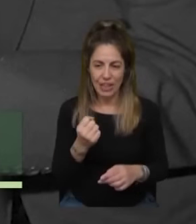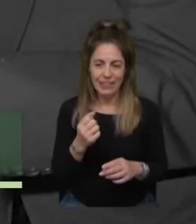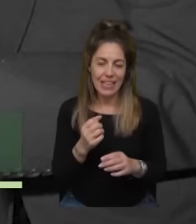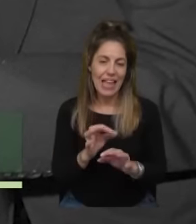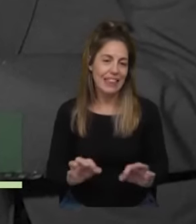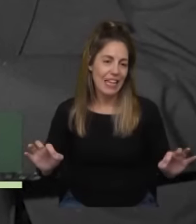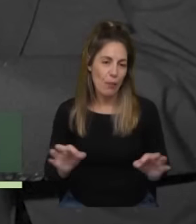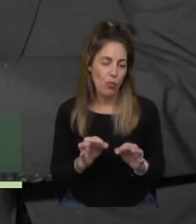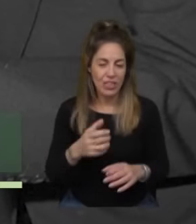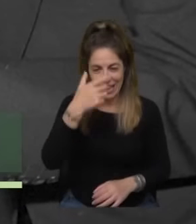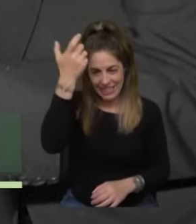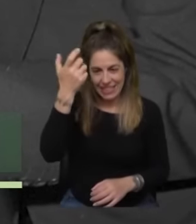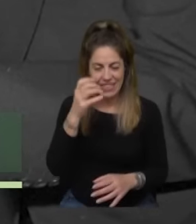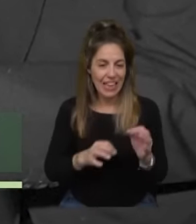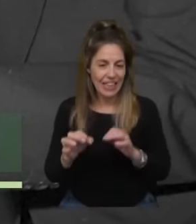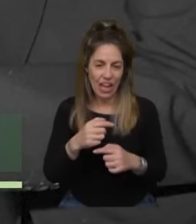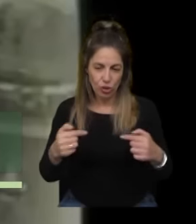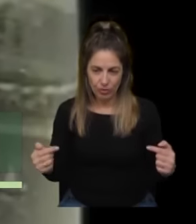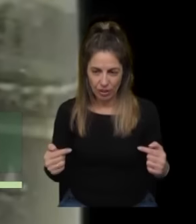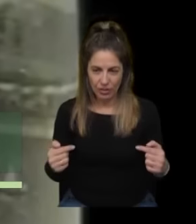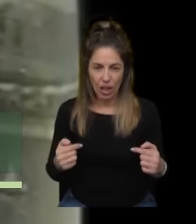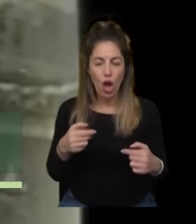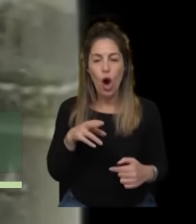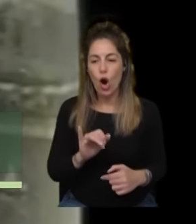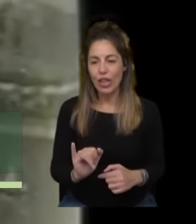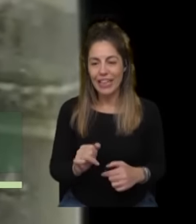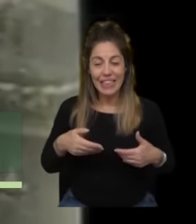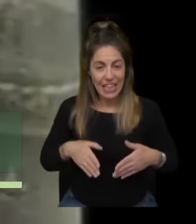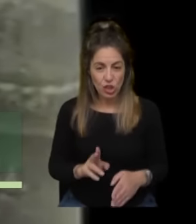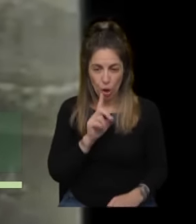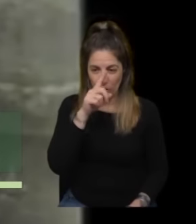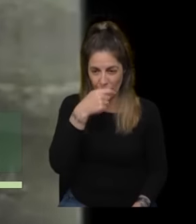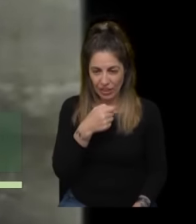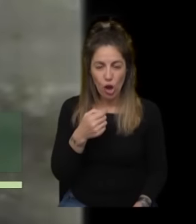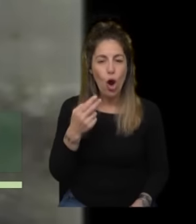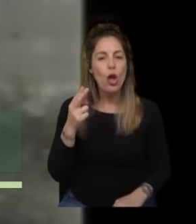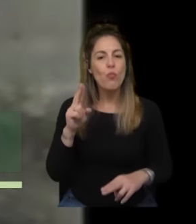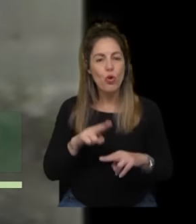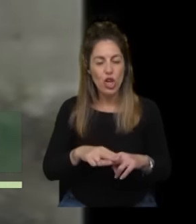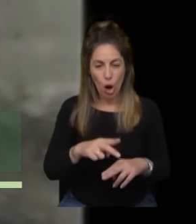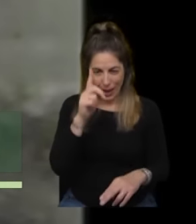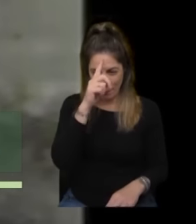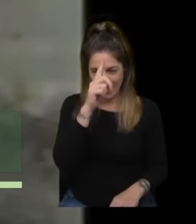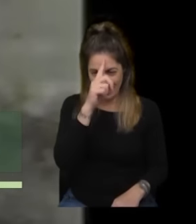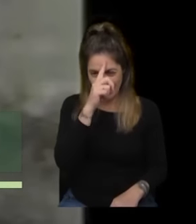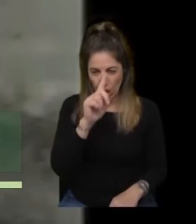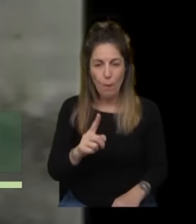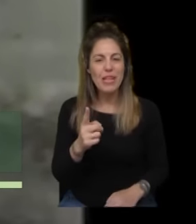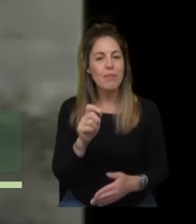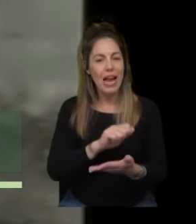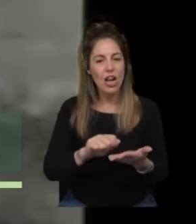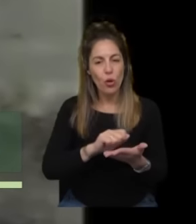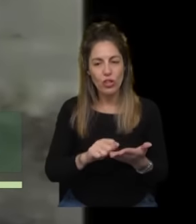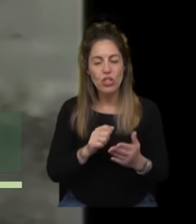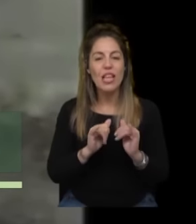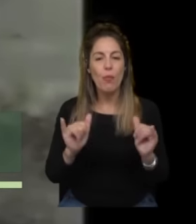o la ciencia. Onetti nació en Montevideo en 1909 y falleció en Madrid en 1994. Su primera novela, El Pozo, se publicó